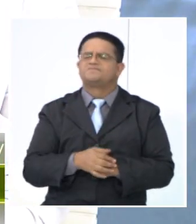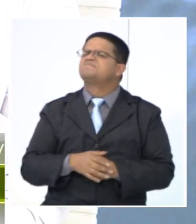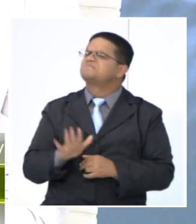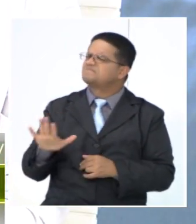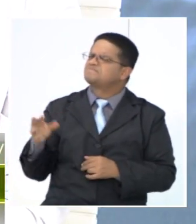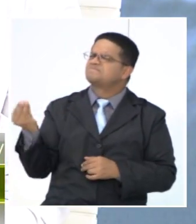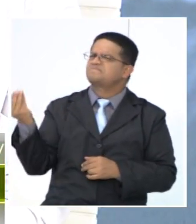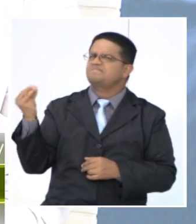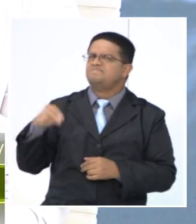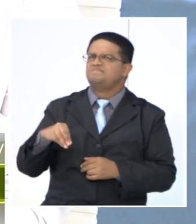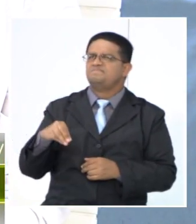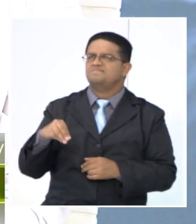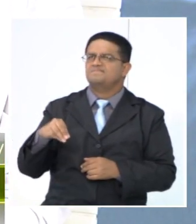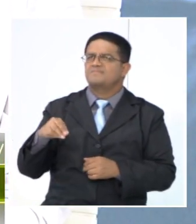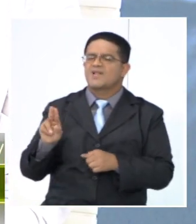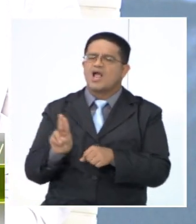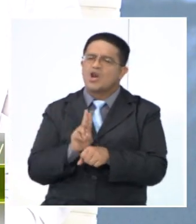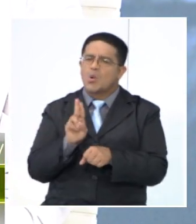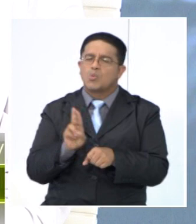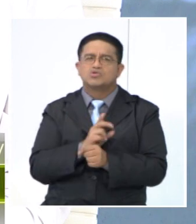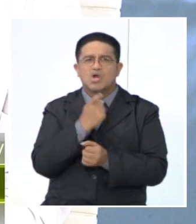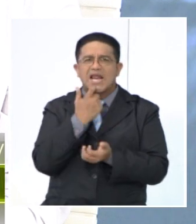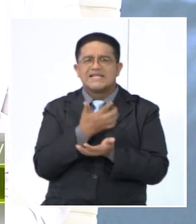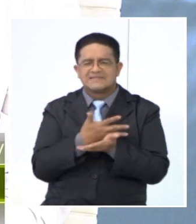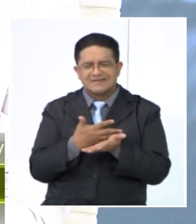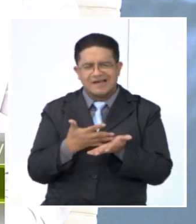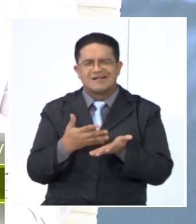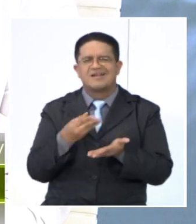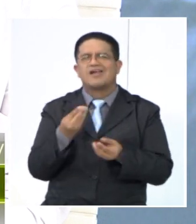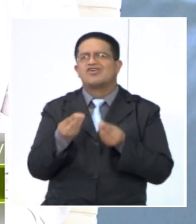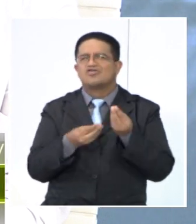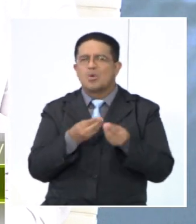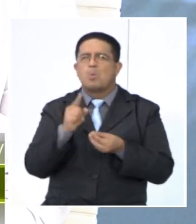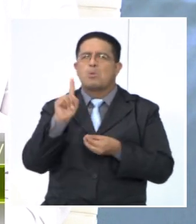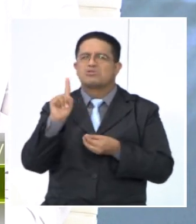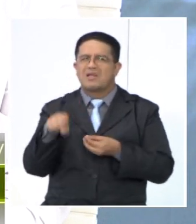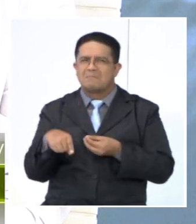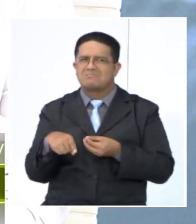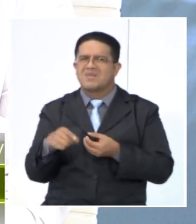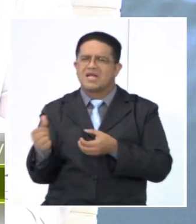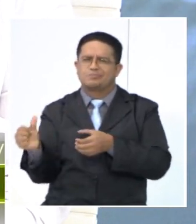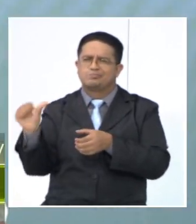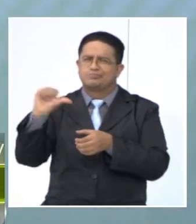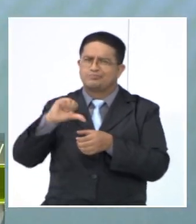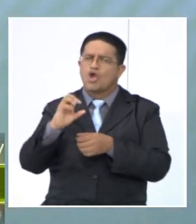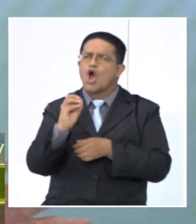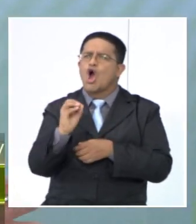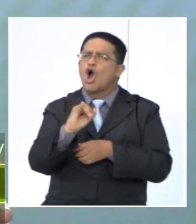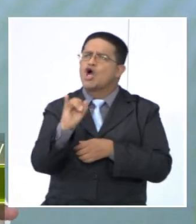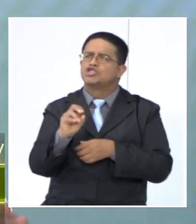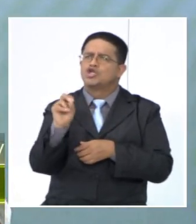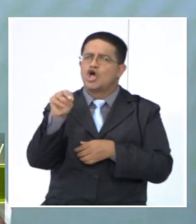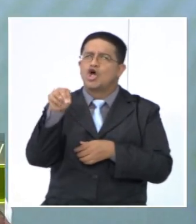Además del uso a través de la sangre, ¿cuáles son los otros mecanismos de suministración del ozono? Yo pienso que